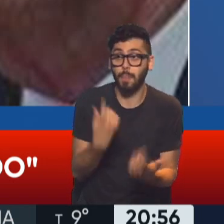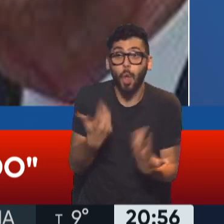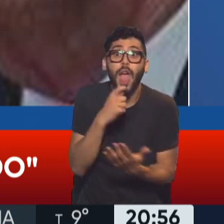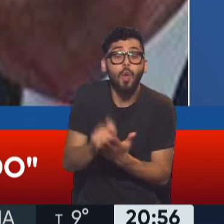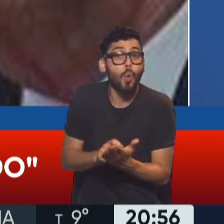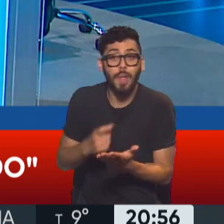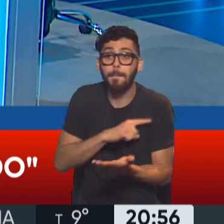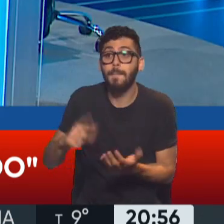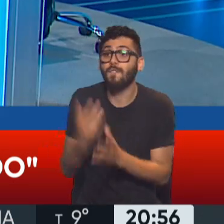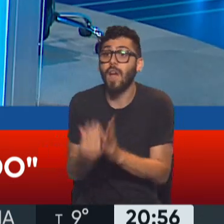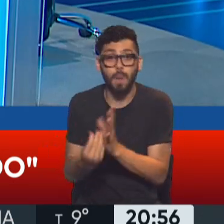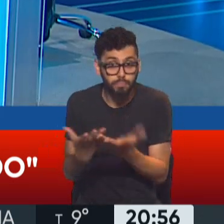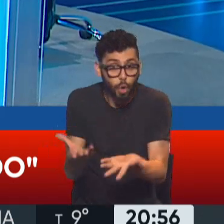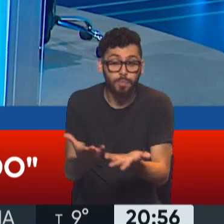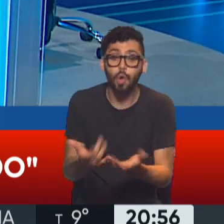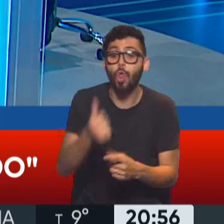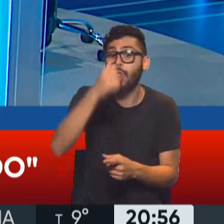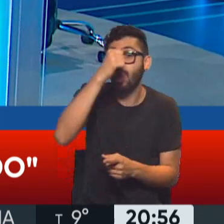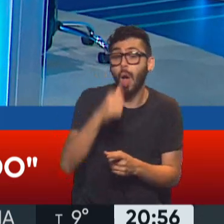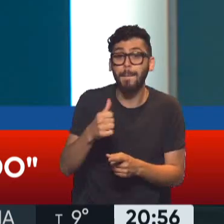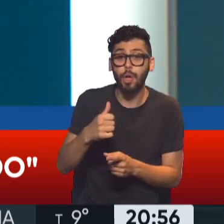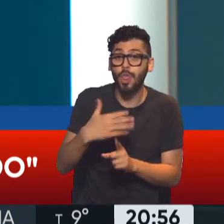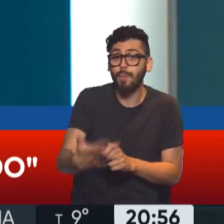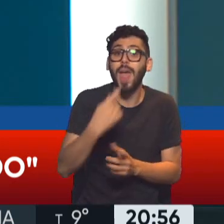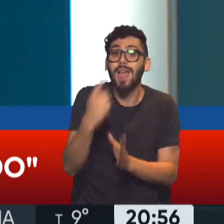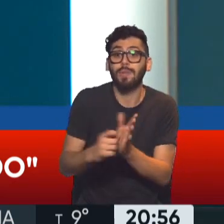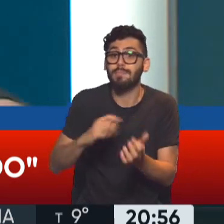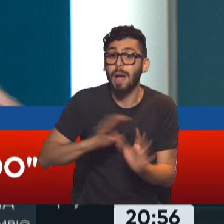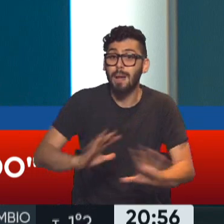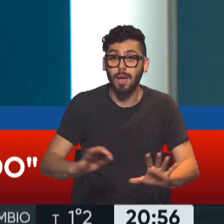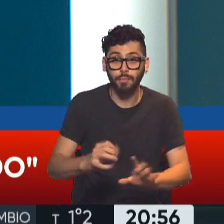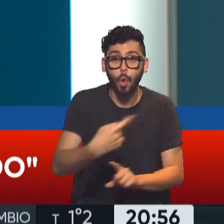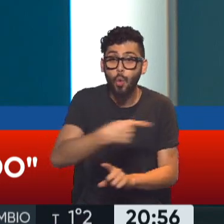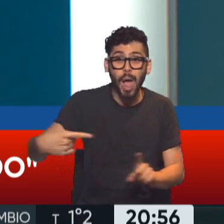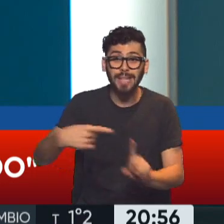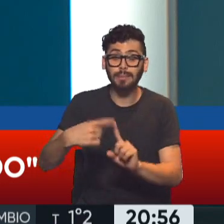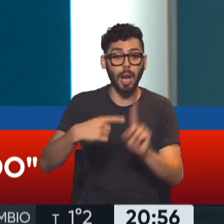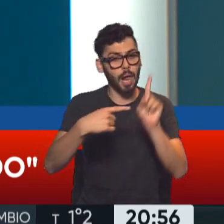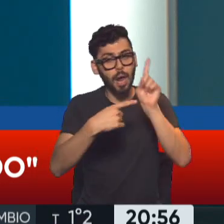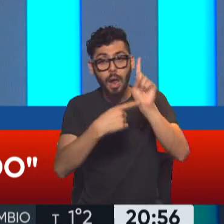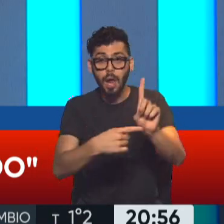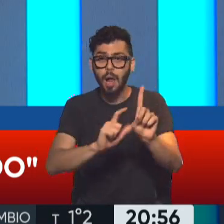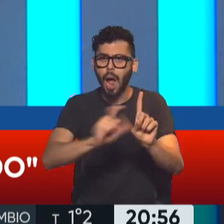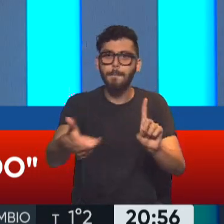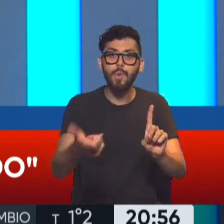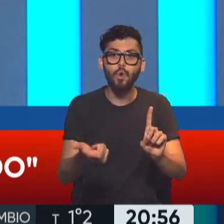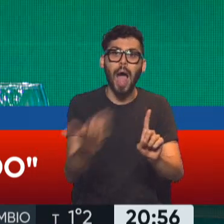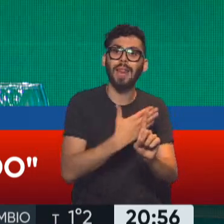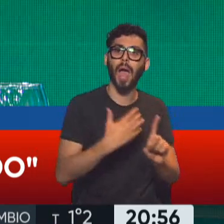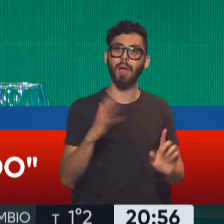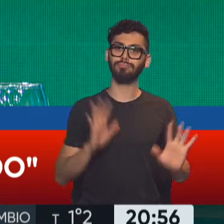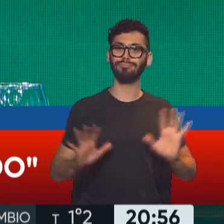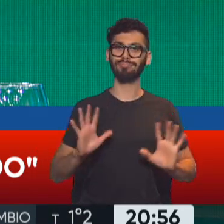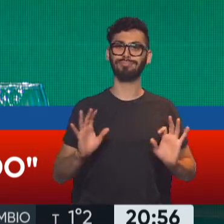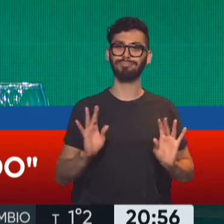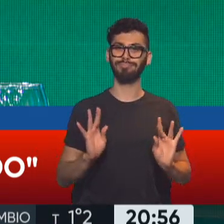la encuesta este domingo, después no podés hacer más encuestas. En una semana, ese personaje cambió del día a la noche. Claro. Bueno, qué